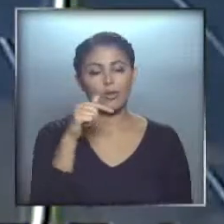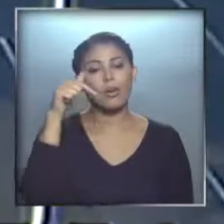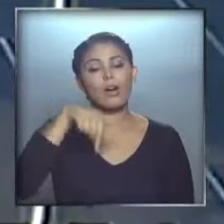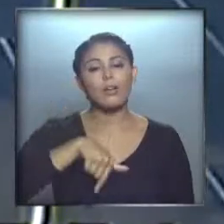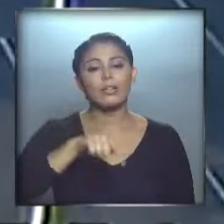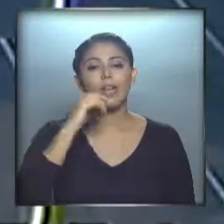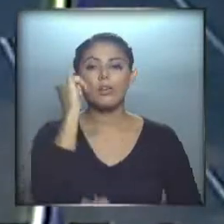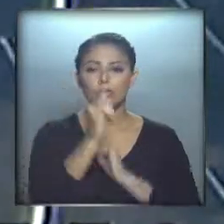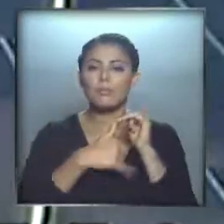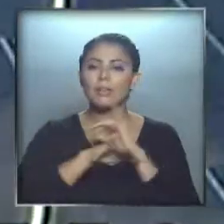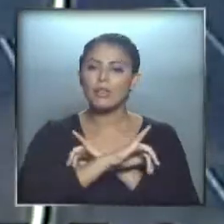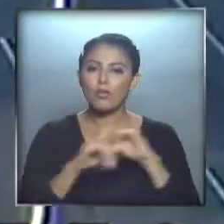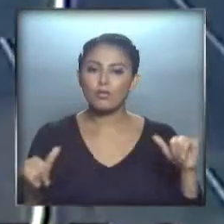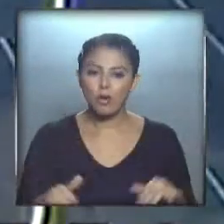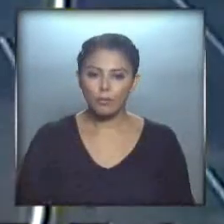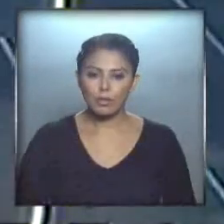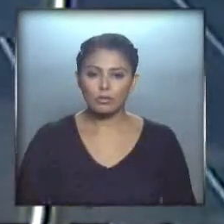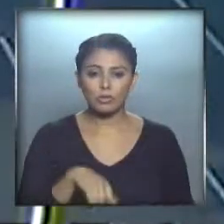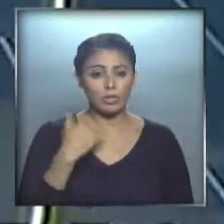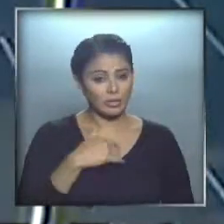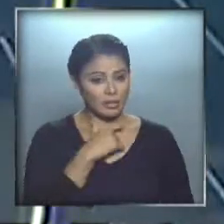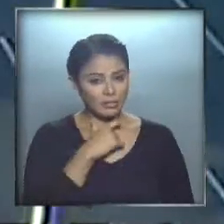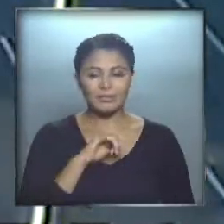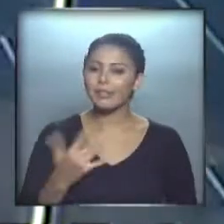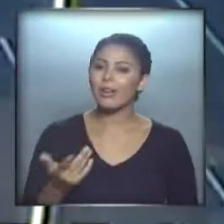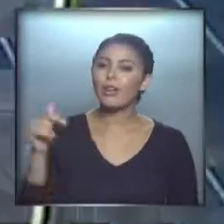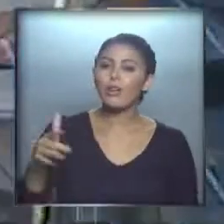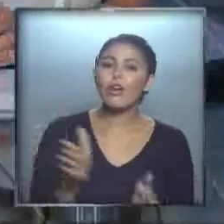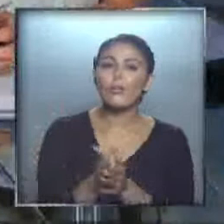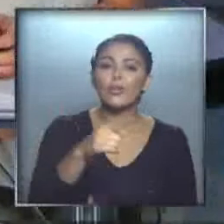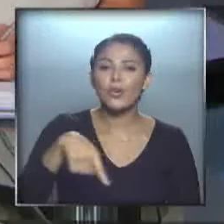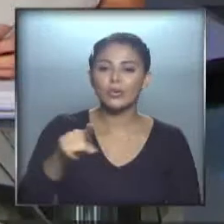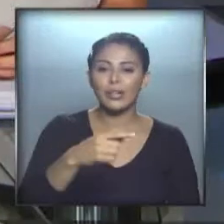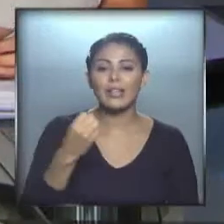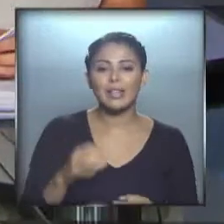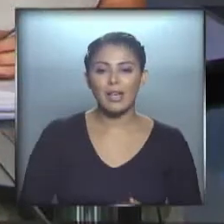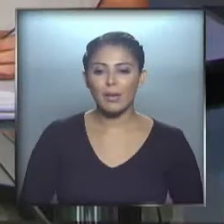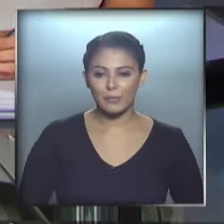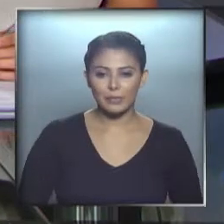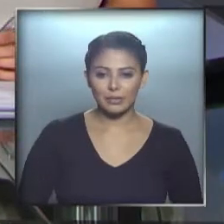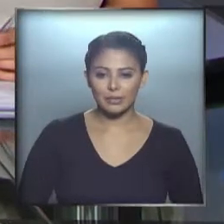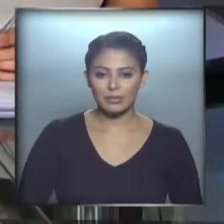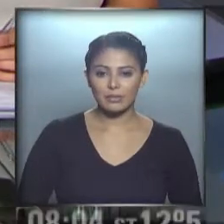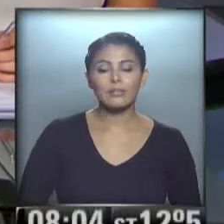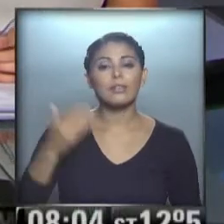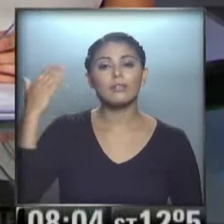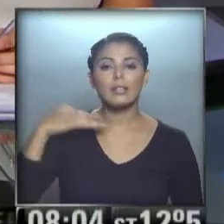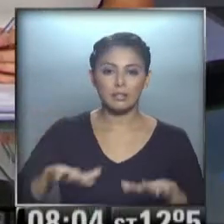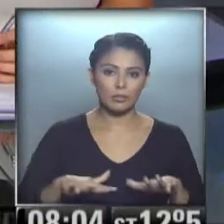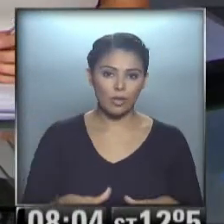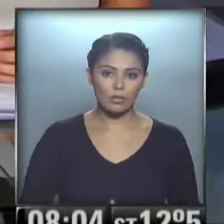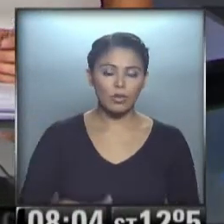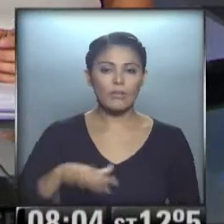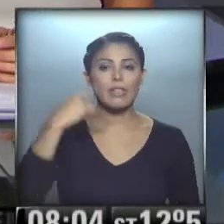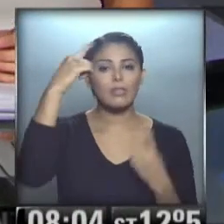Vamos a repasar más noticias nacionales, ¿te parece, Silvia? Como no, lo hacemos junto a ustedes a partir justamente de lo que ocurrirá en